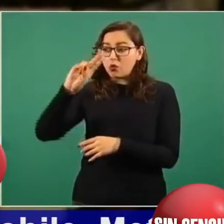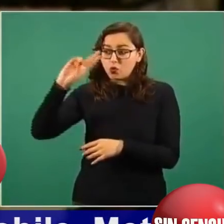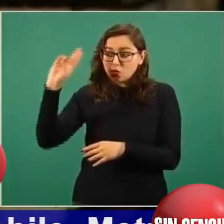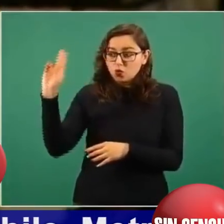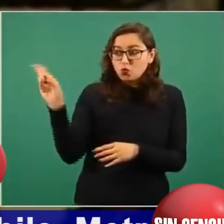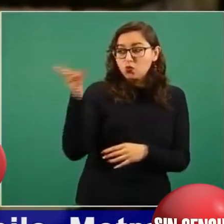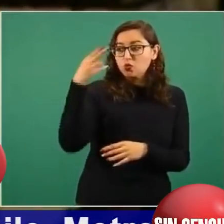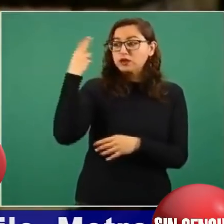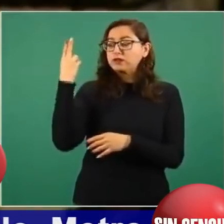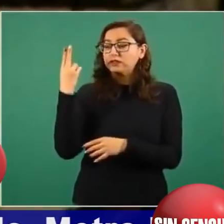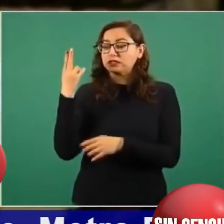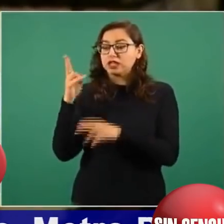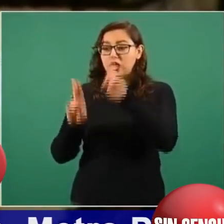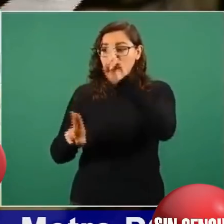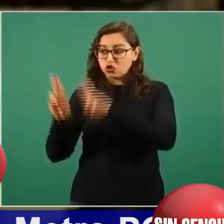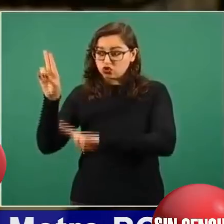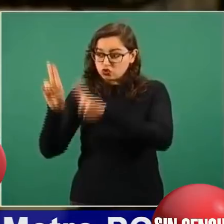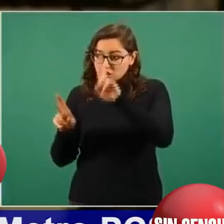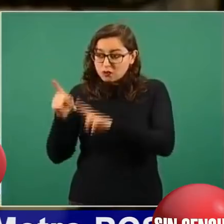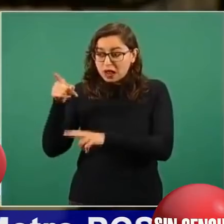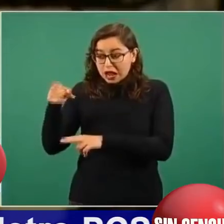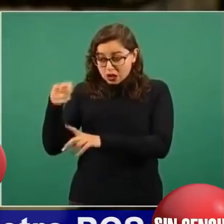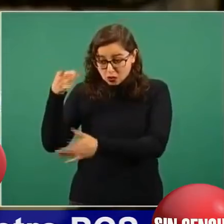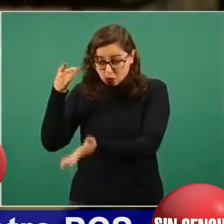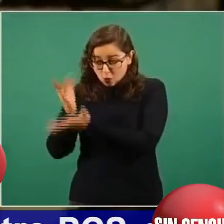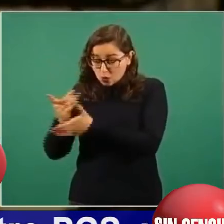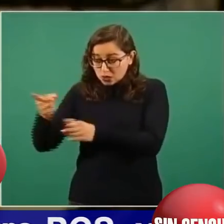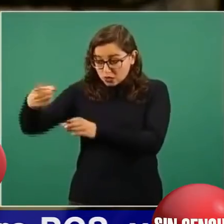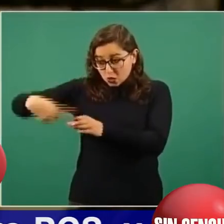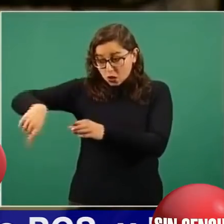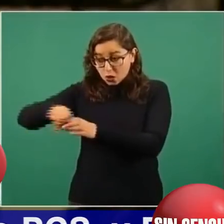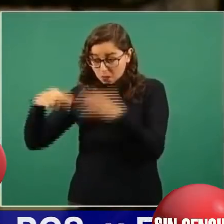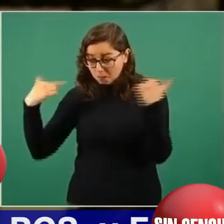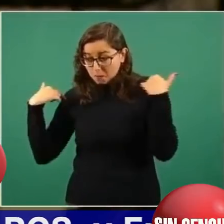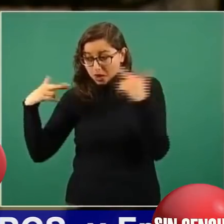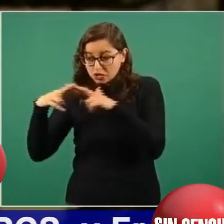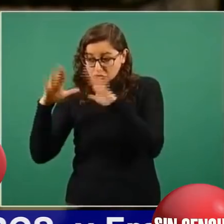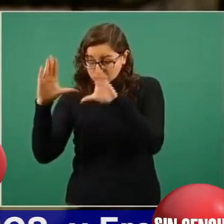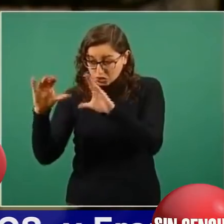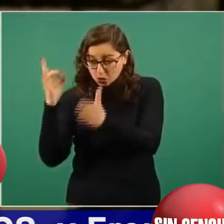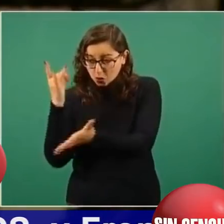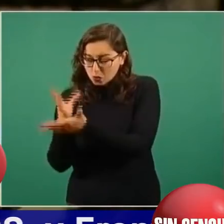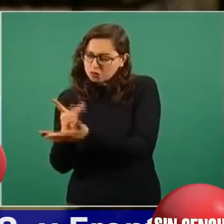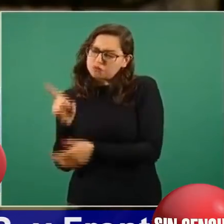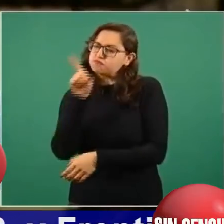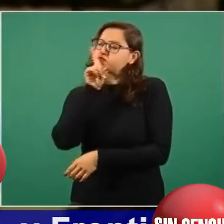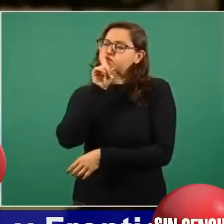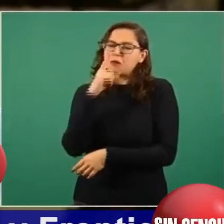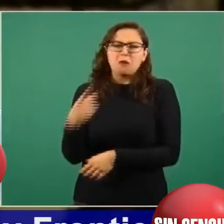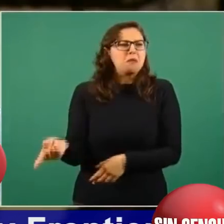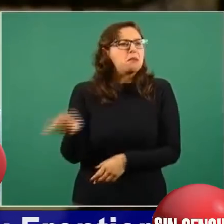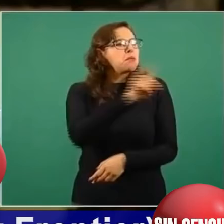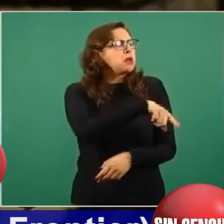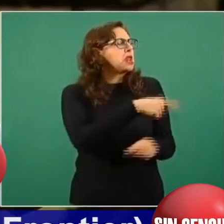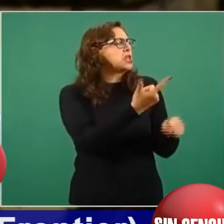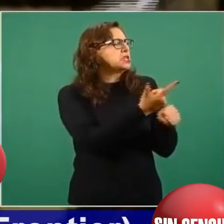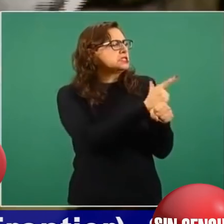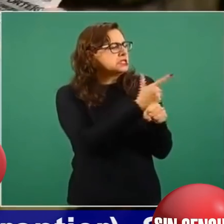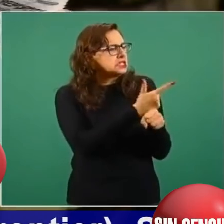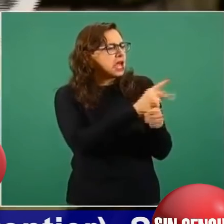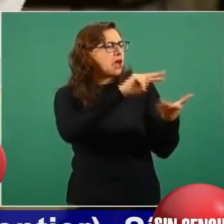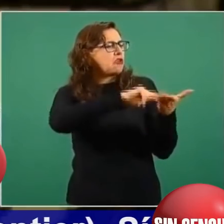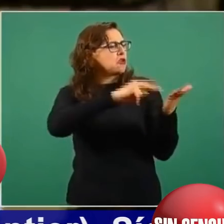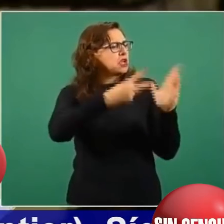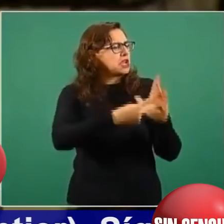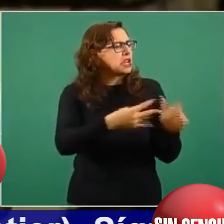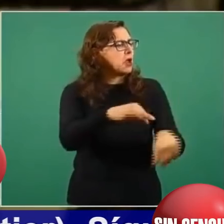licenciado, ingeniero, podía ser maestro. Y recuerdo muy bien una entrevista en la cual él se jactaba diciendo: ahora